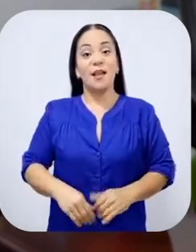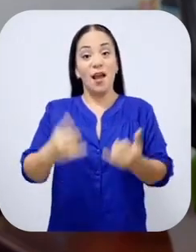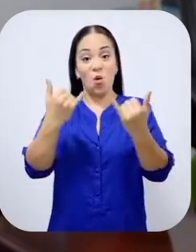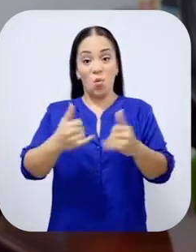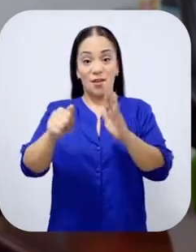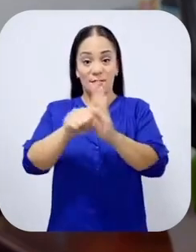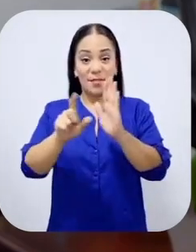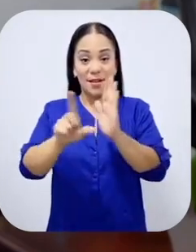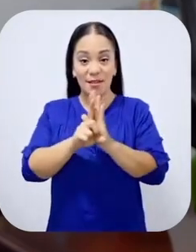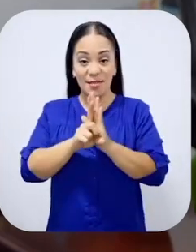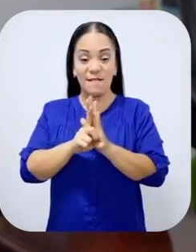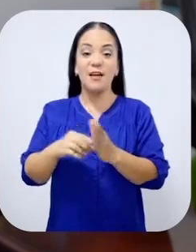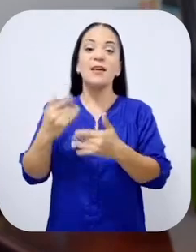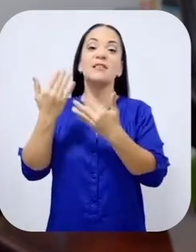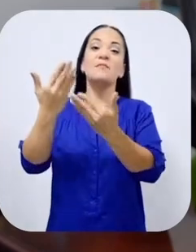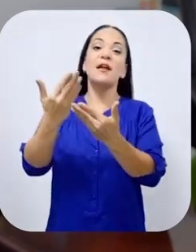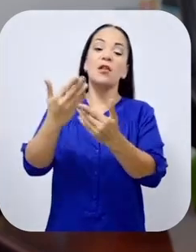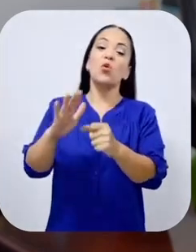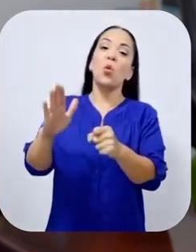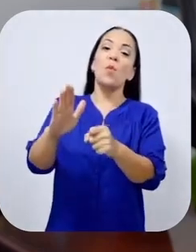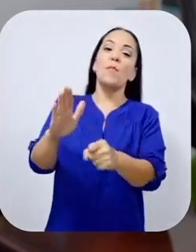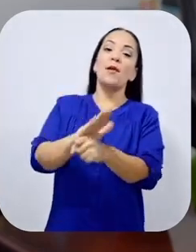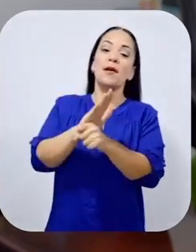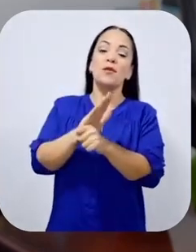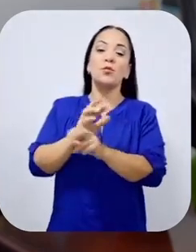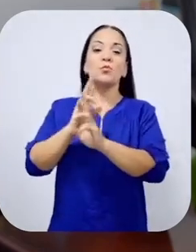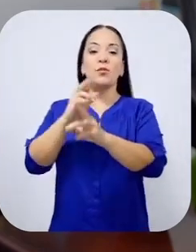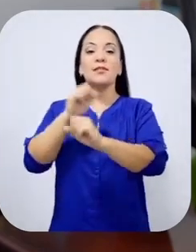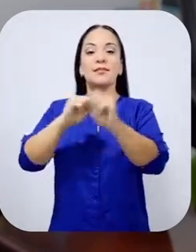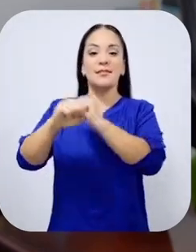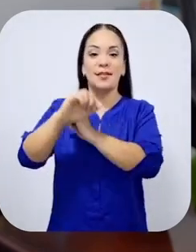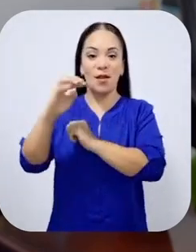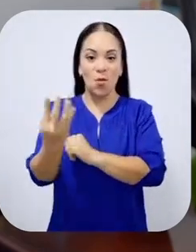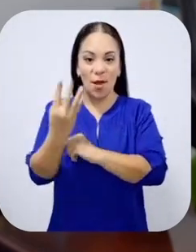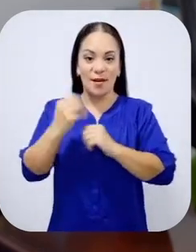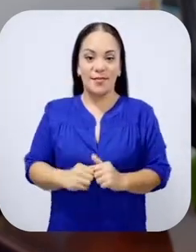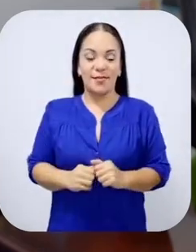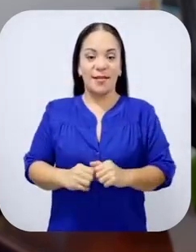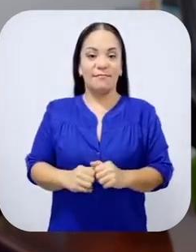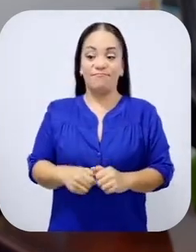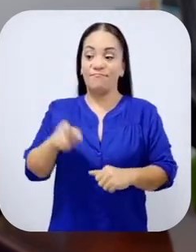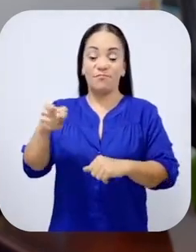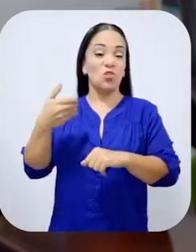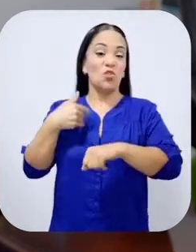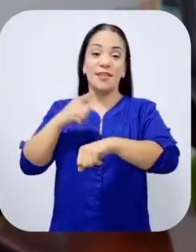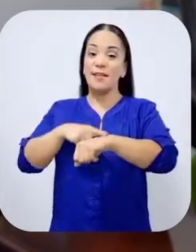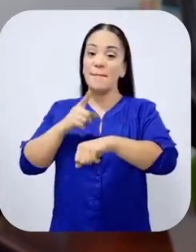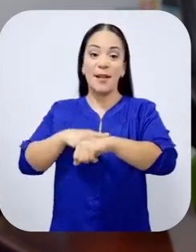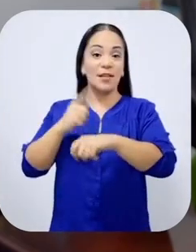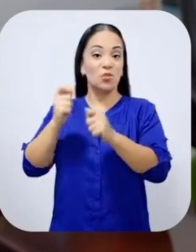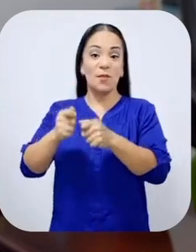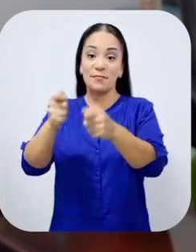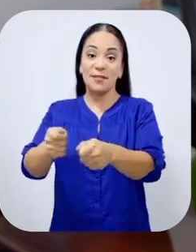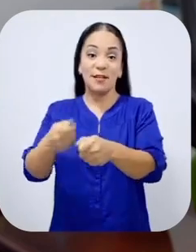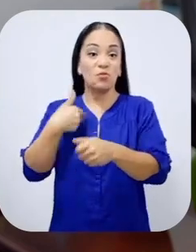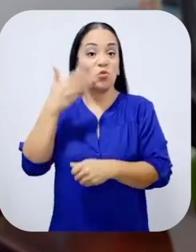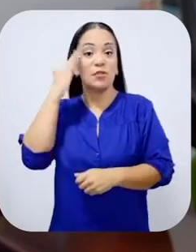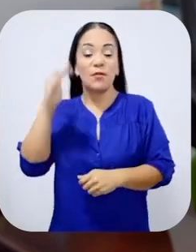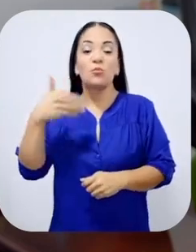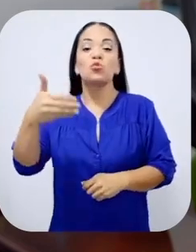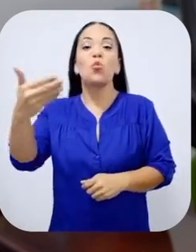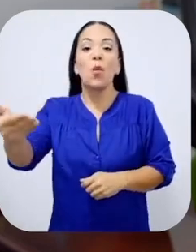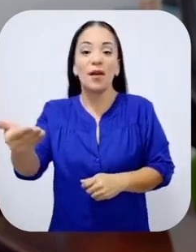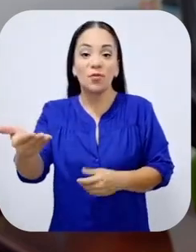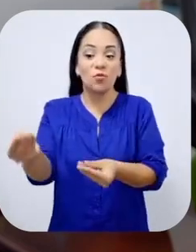asamblea legislativa esperando el voto completo de la sala constitucional que no tiene plazo para ser presentado